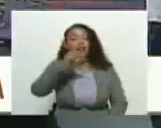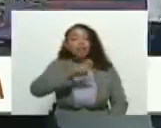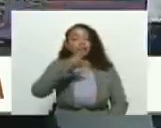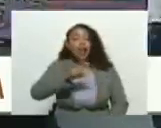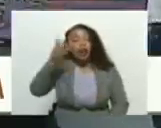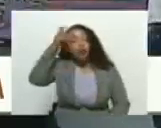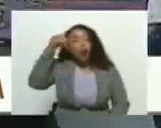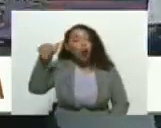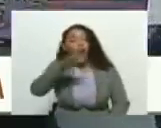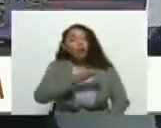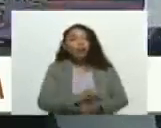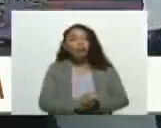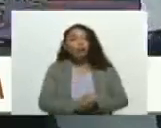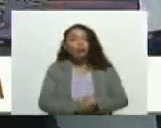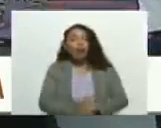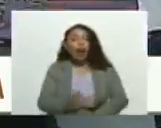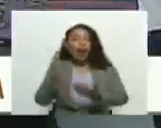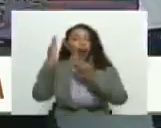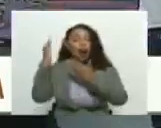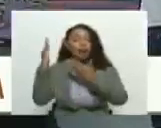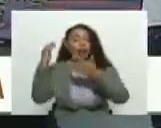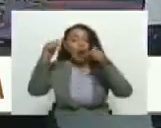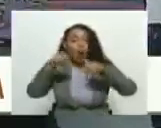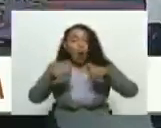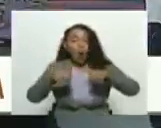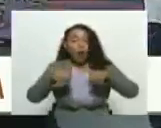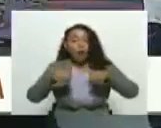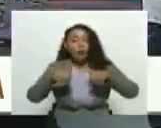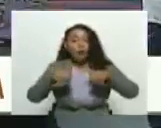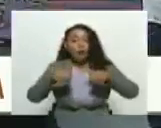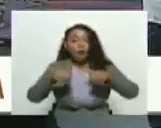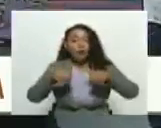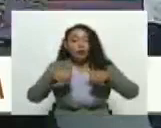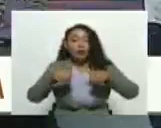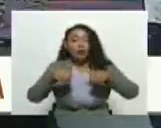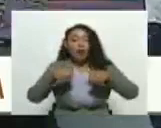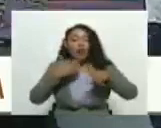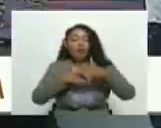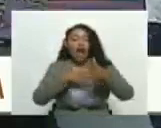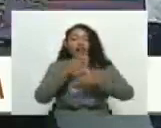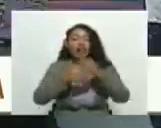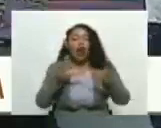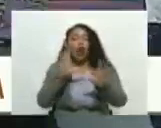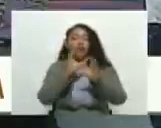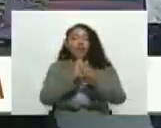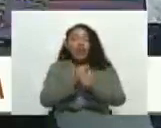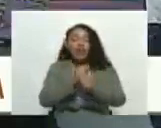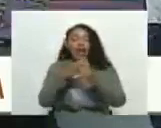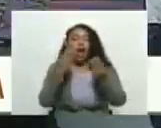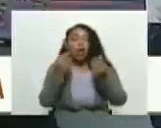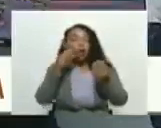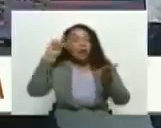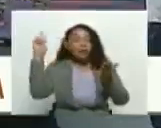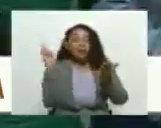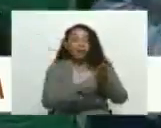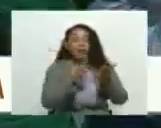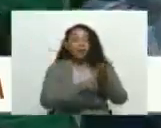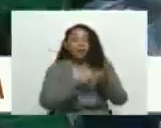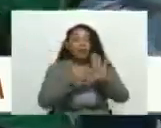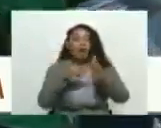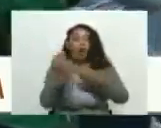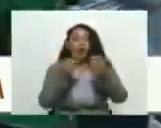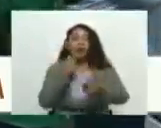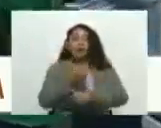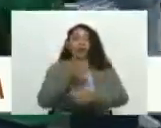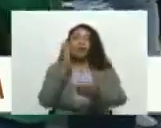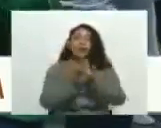pueblo. Este hecho del día de hoy va a generar confianza, va a generar una economía real. Y como decimos